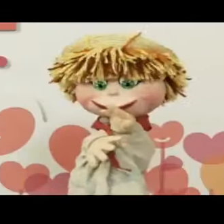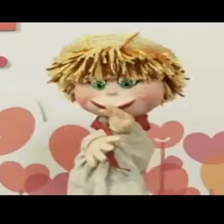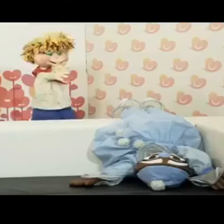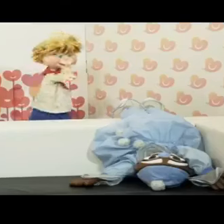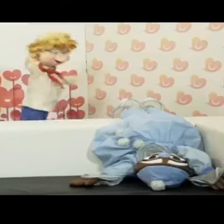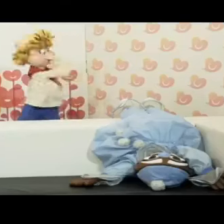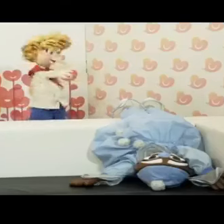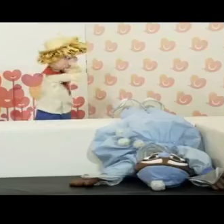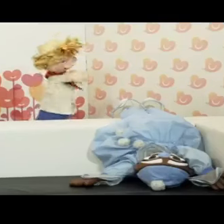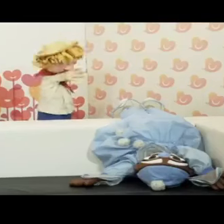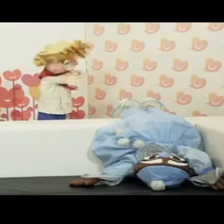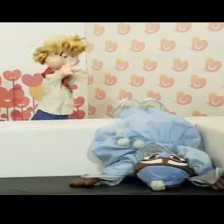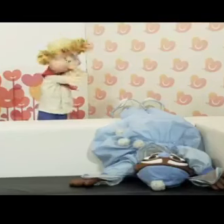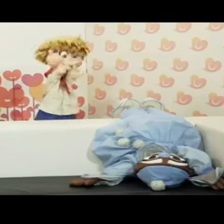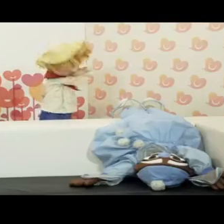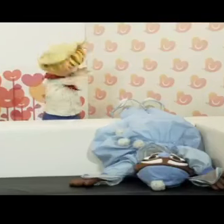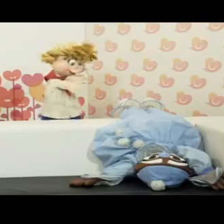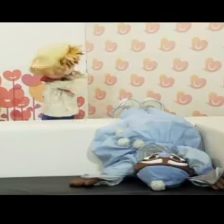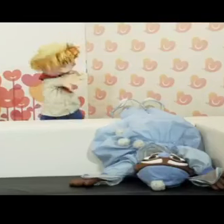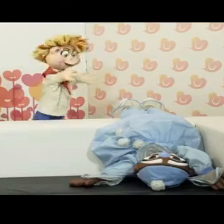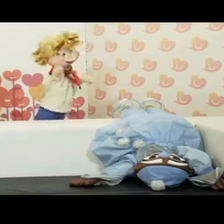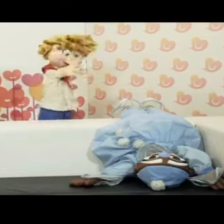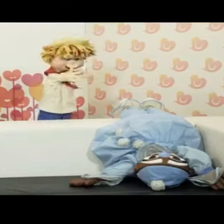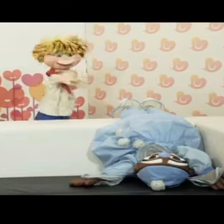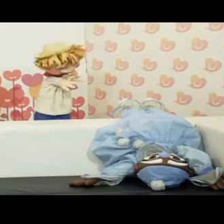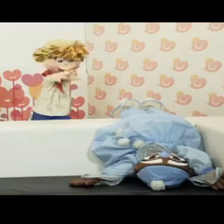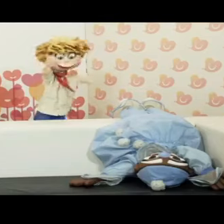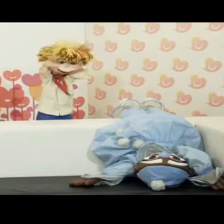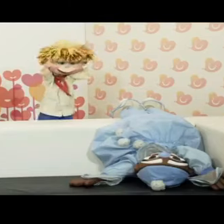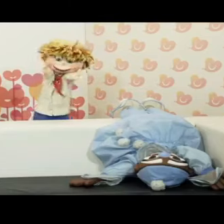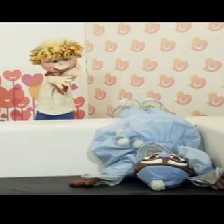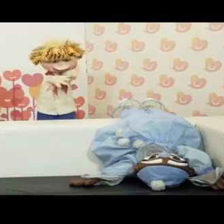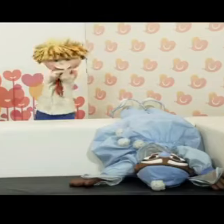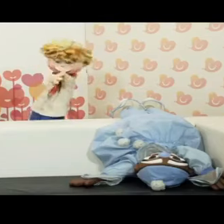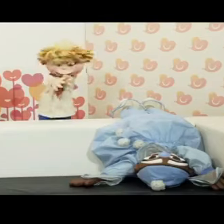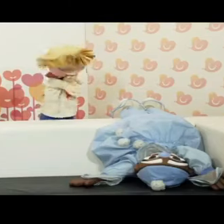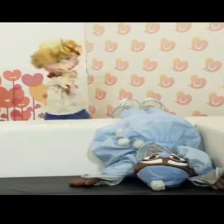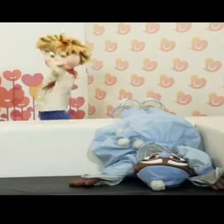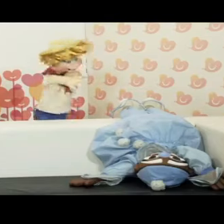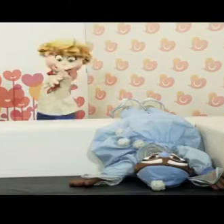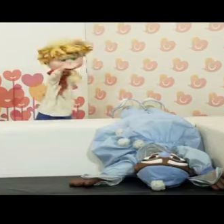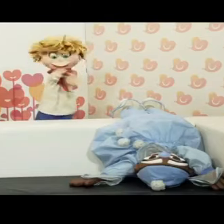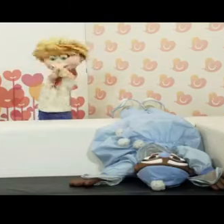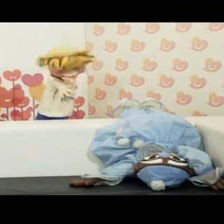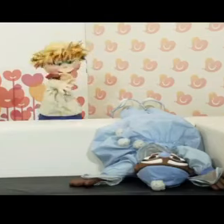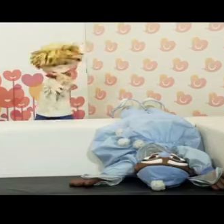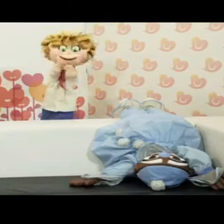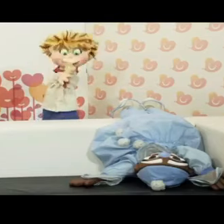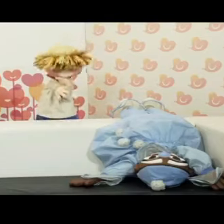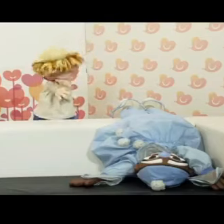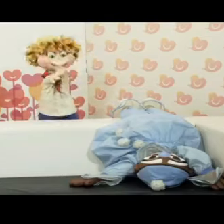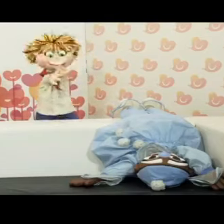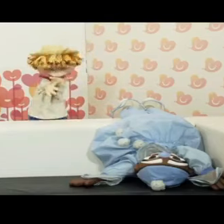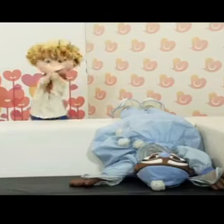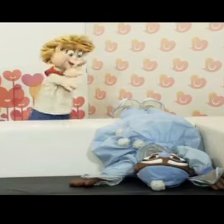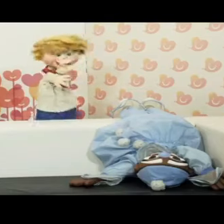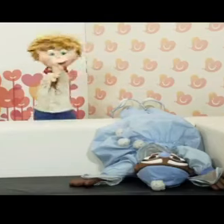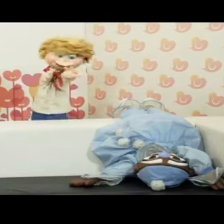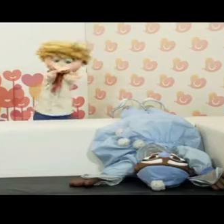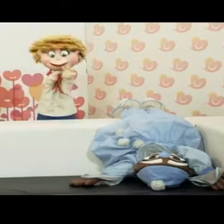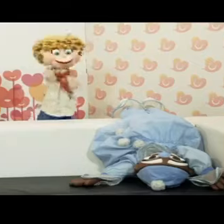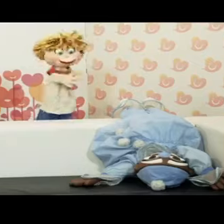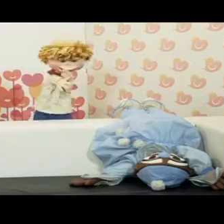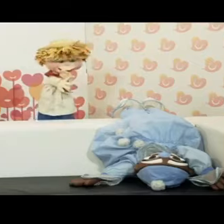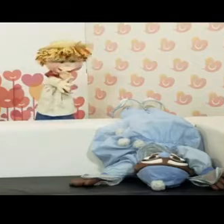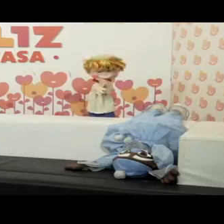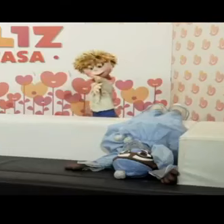habla? ¡Ay! ¿Otra vez? ¡Ay! Ya me estoy empezando a asustar. ¡Ay! Y